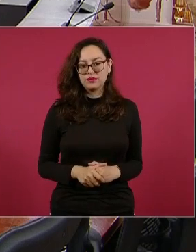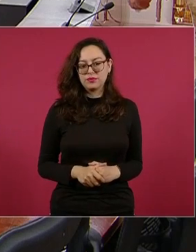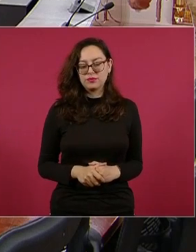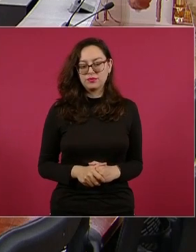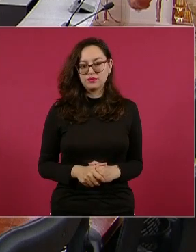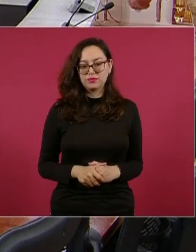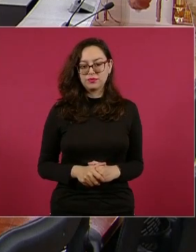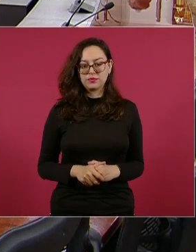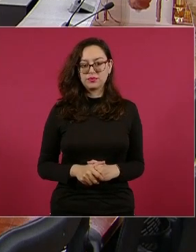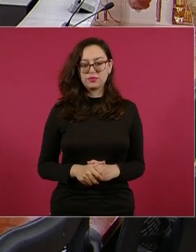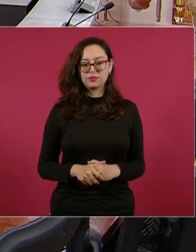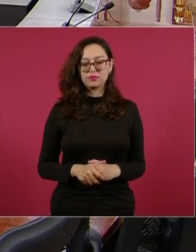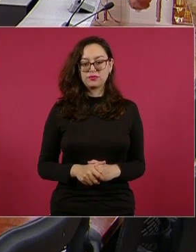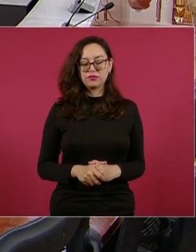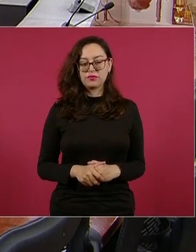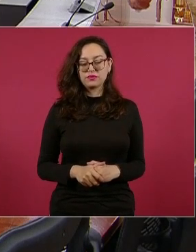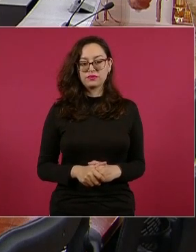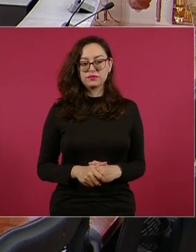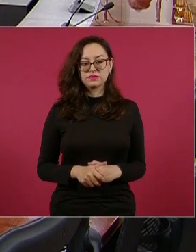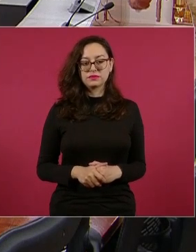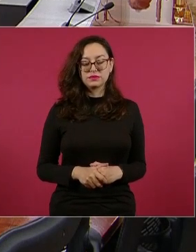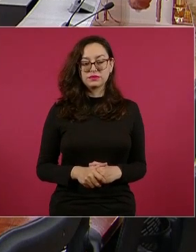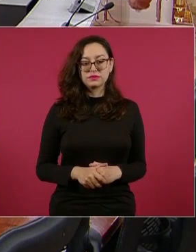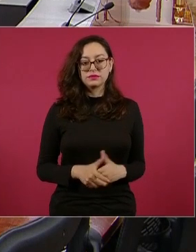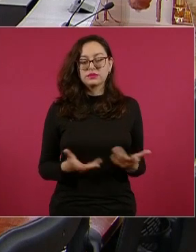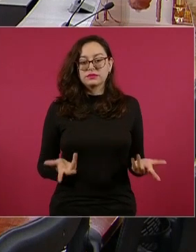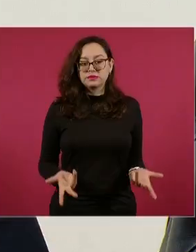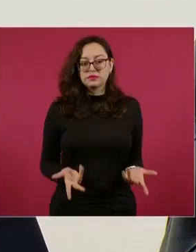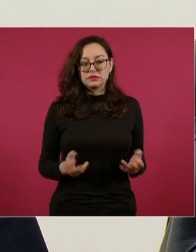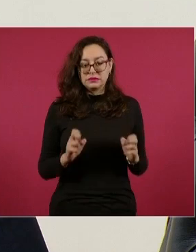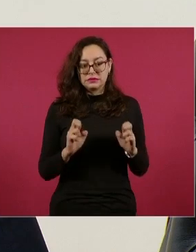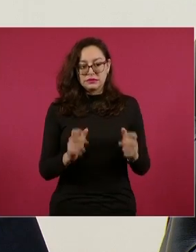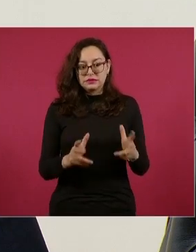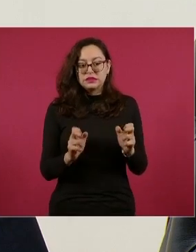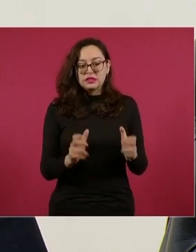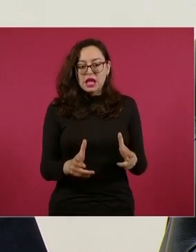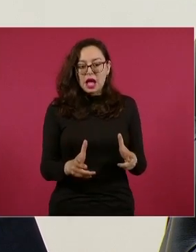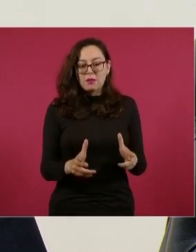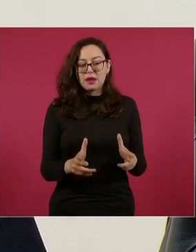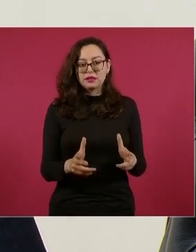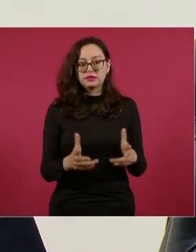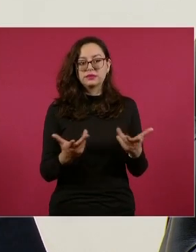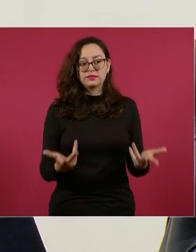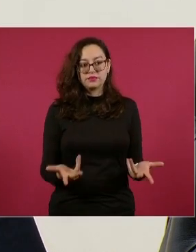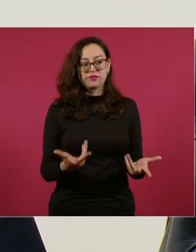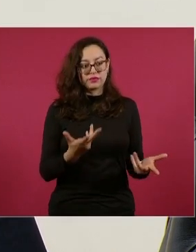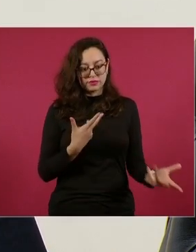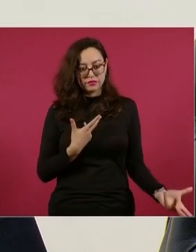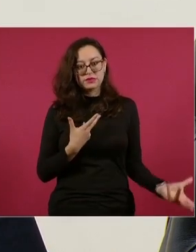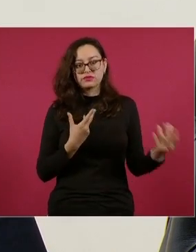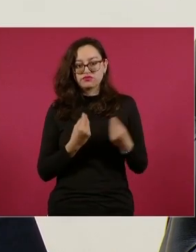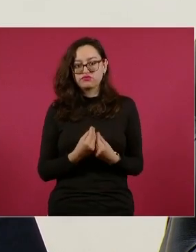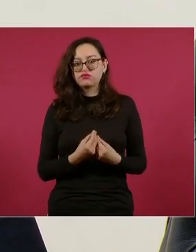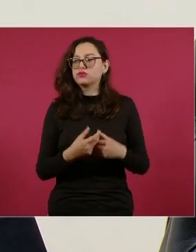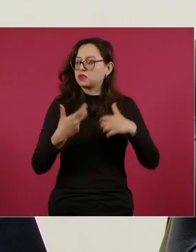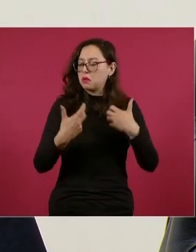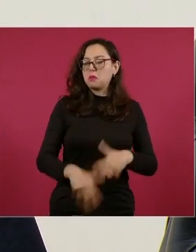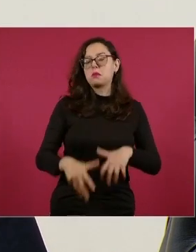y a los que estaban en Chiapas, que hasta marcharon con nosotros,